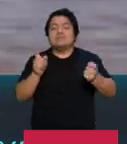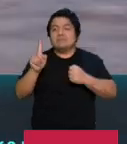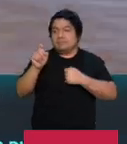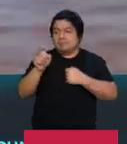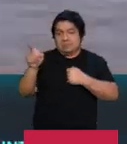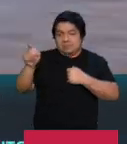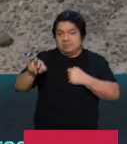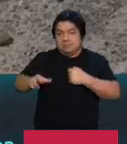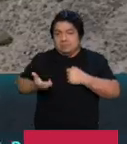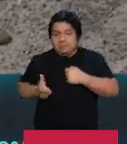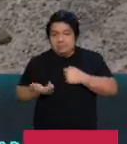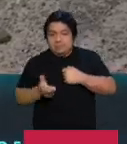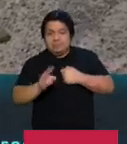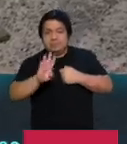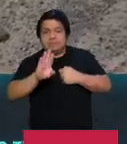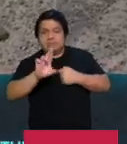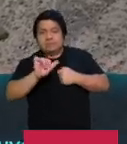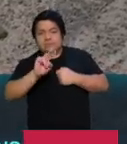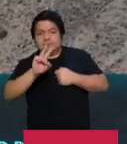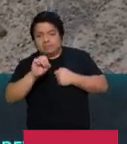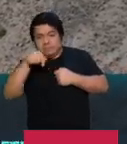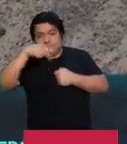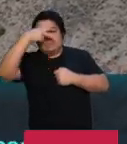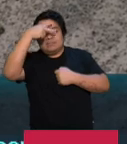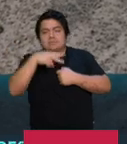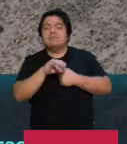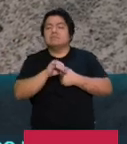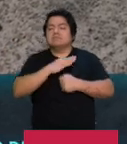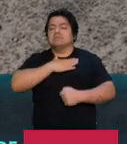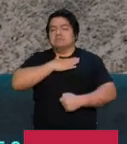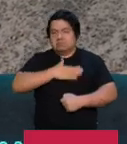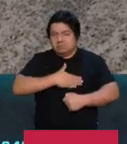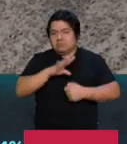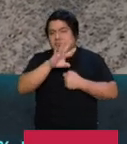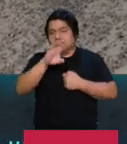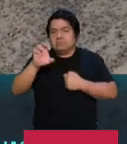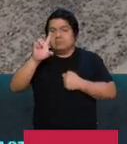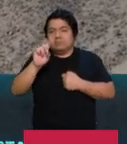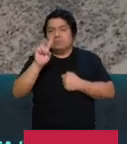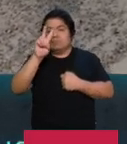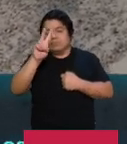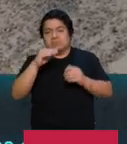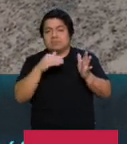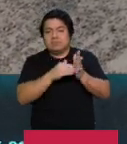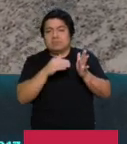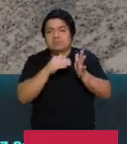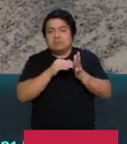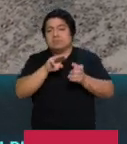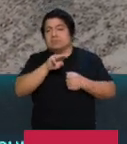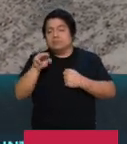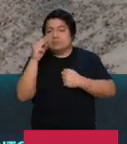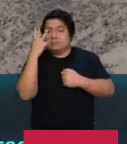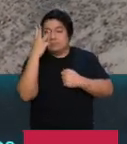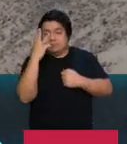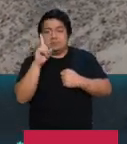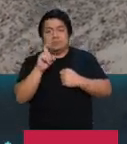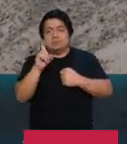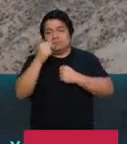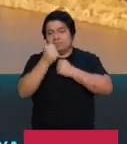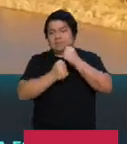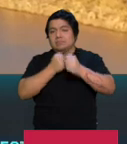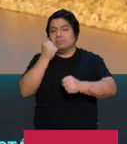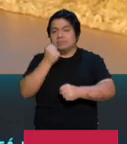cuenca del Río Bravo. Se acordó que México garantizará la entrega de 432 millones de metros cúbicos de agua al